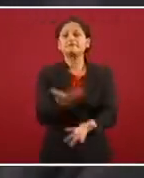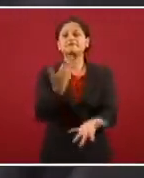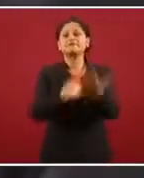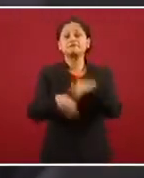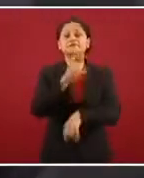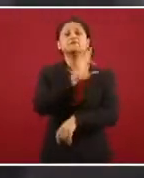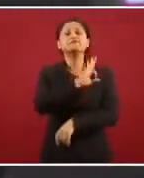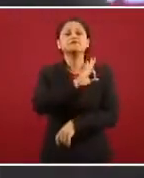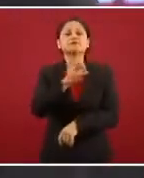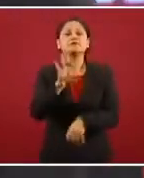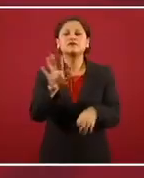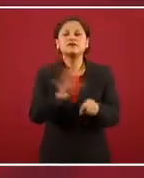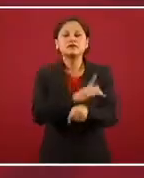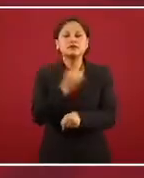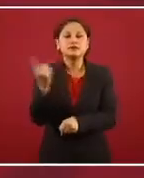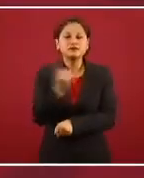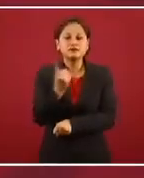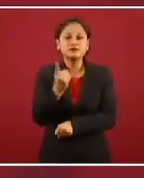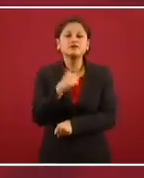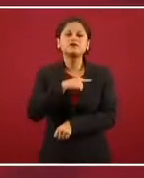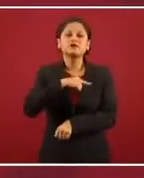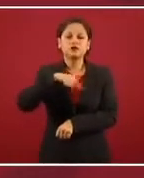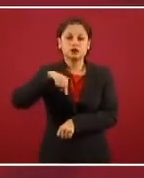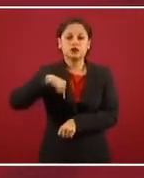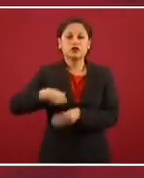le atinamos,